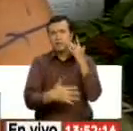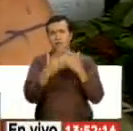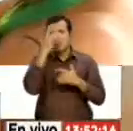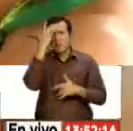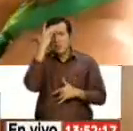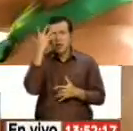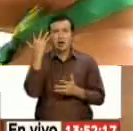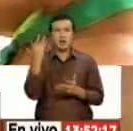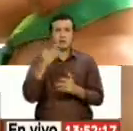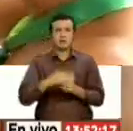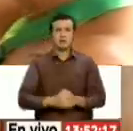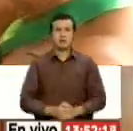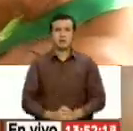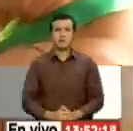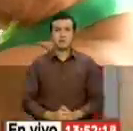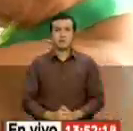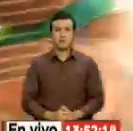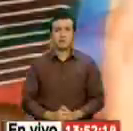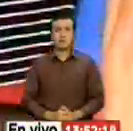próstata.